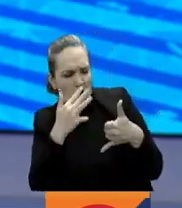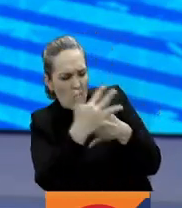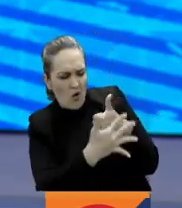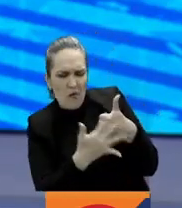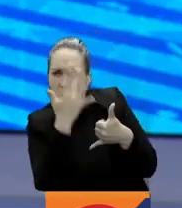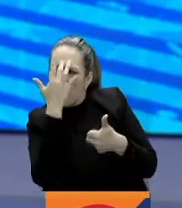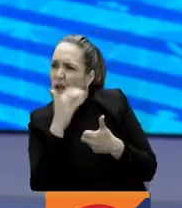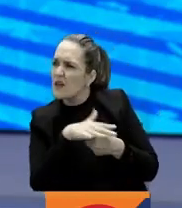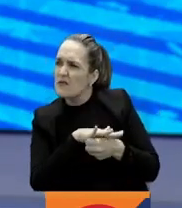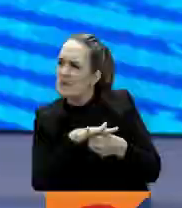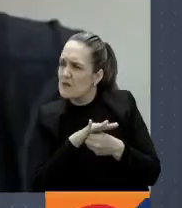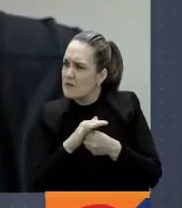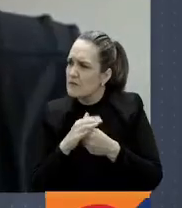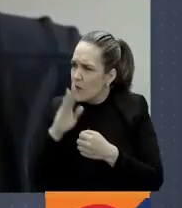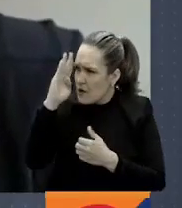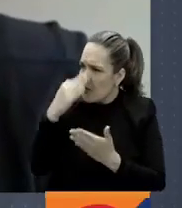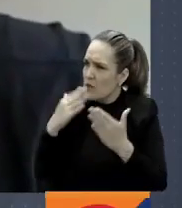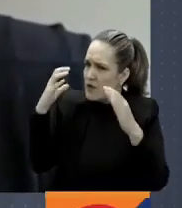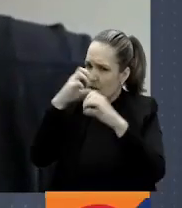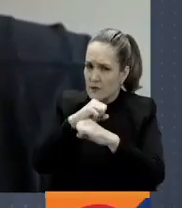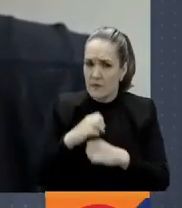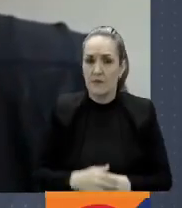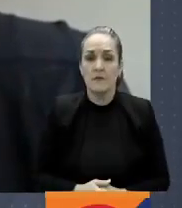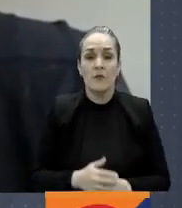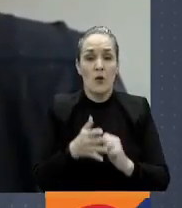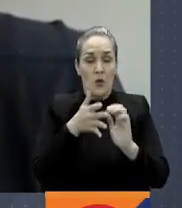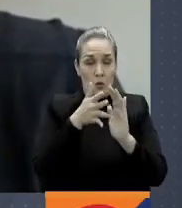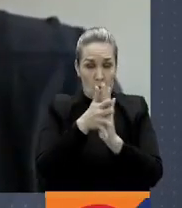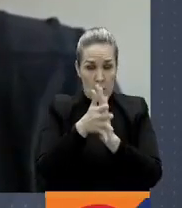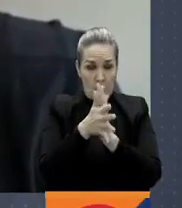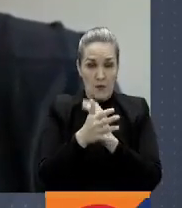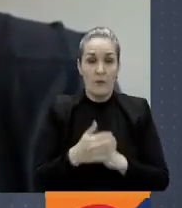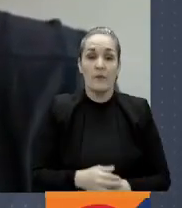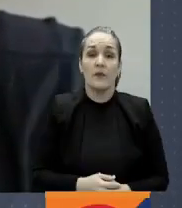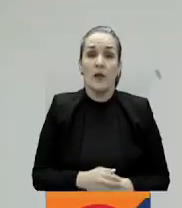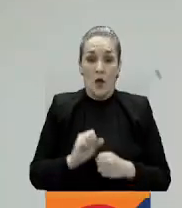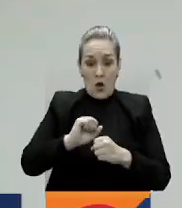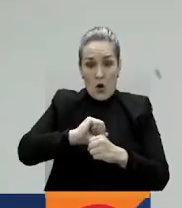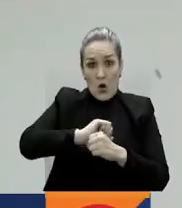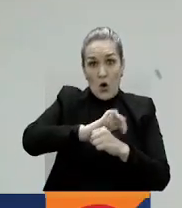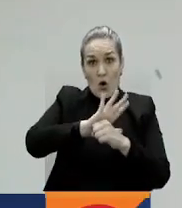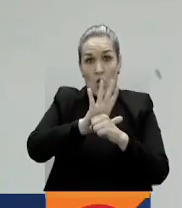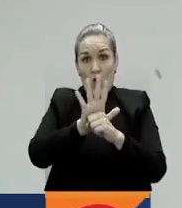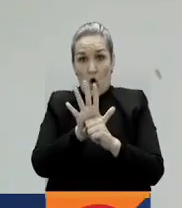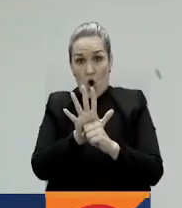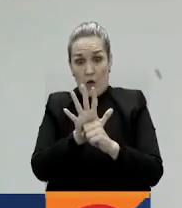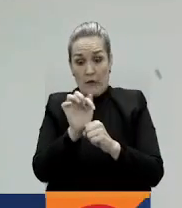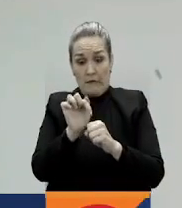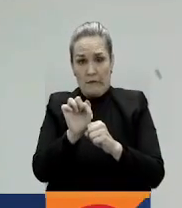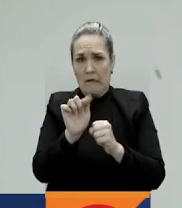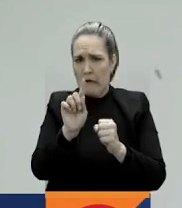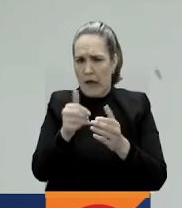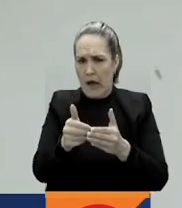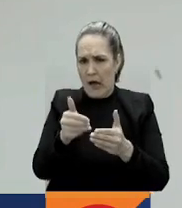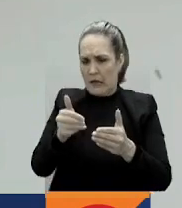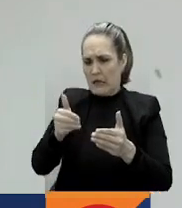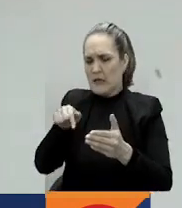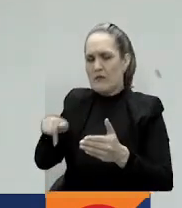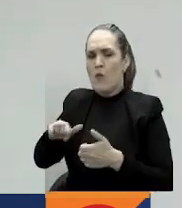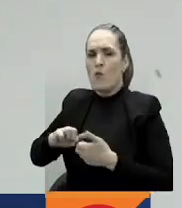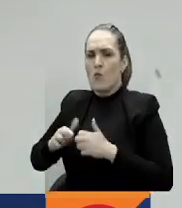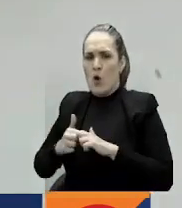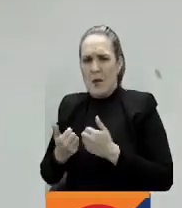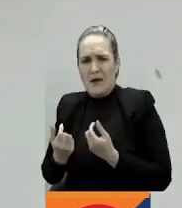noches. Si bien antes de pandemia estaba empezándose a abrirse el déficit financiero, la pandemia